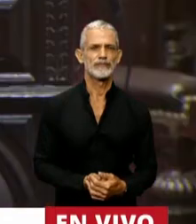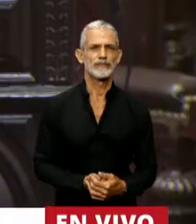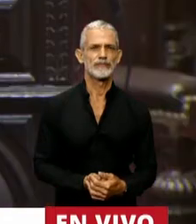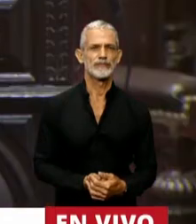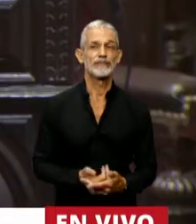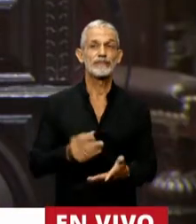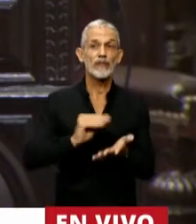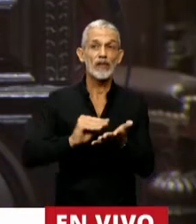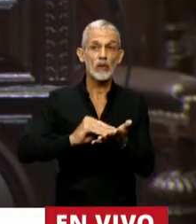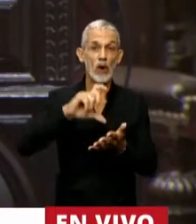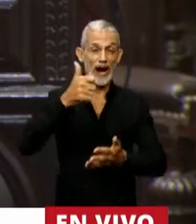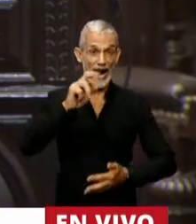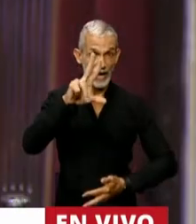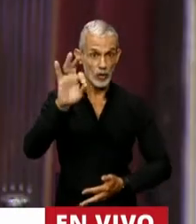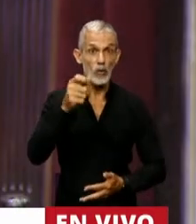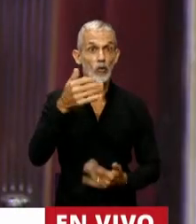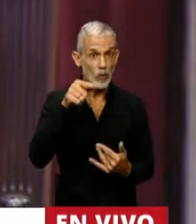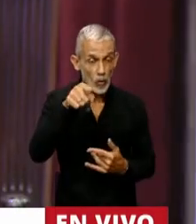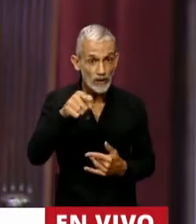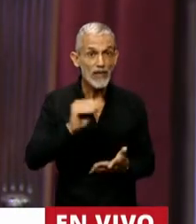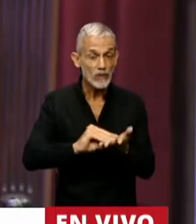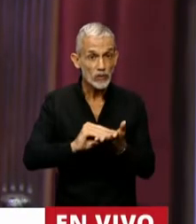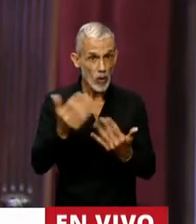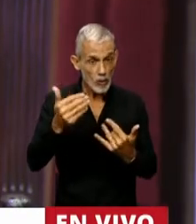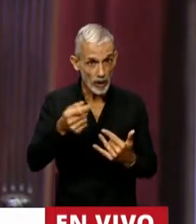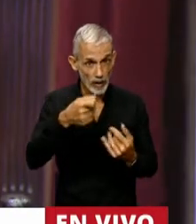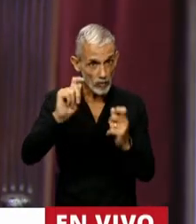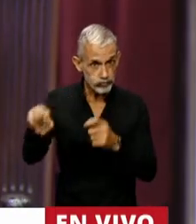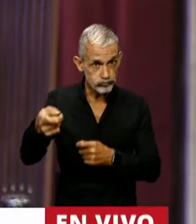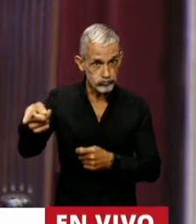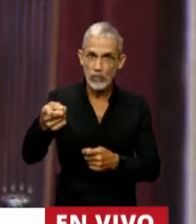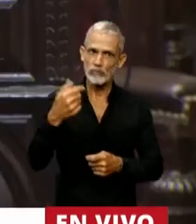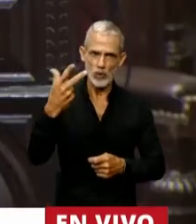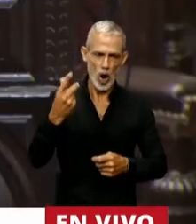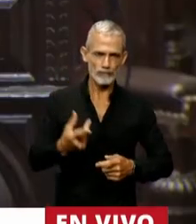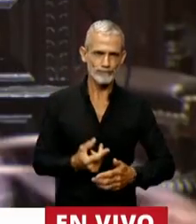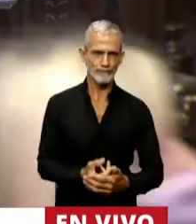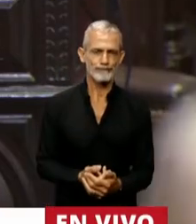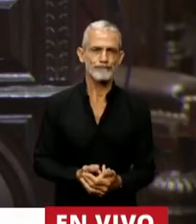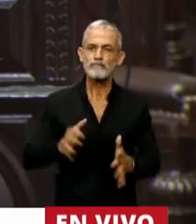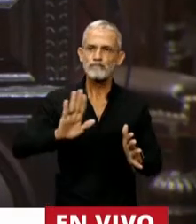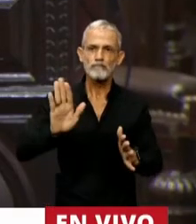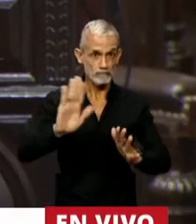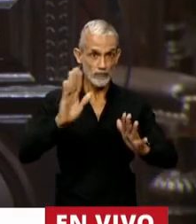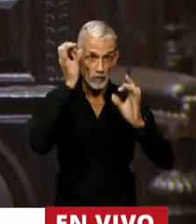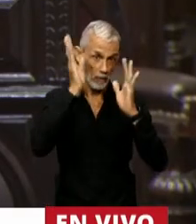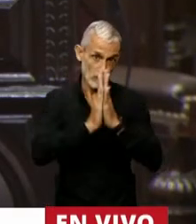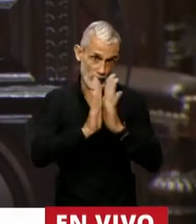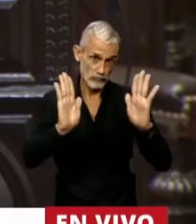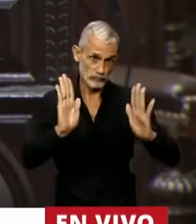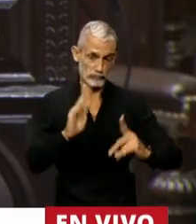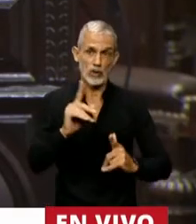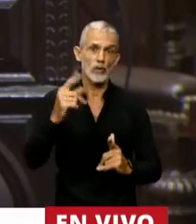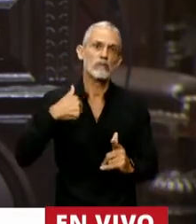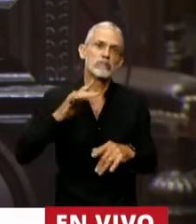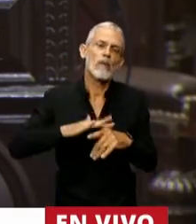Tiene la palabra el diputado. Si usted le da una interrupción, le darán una interrupción al diputado. No. Señor presidente, discúlpeme, pero